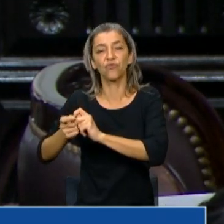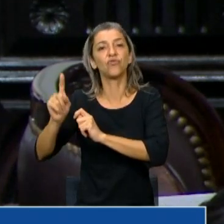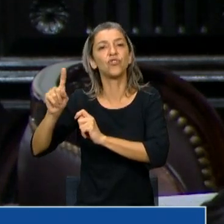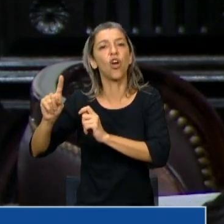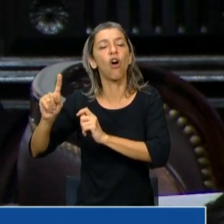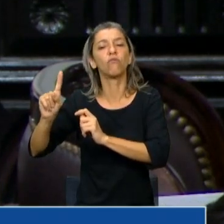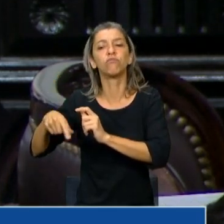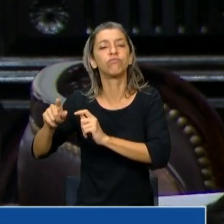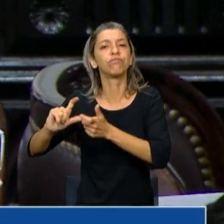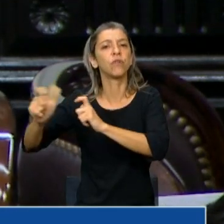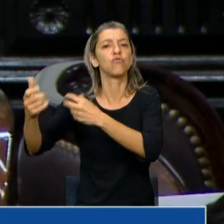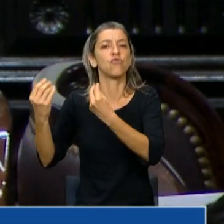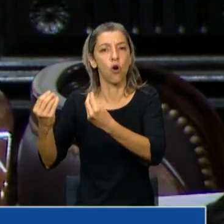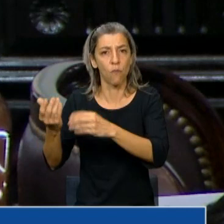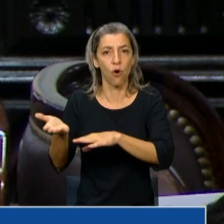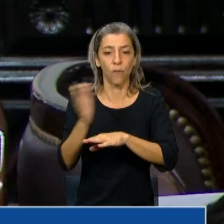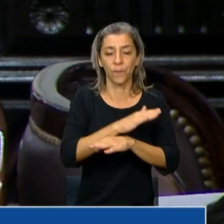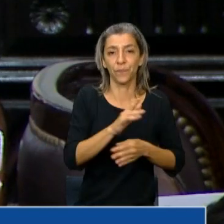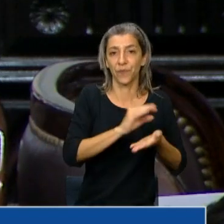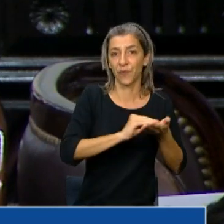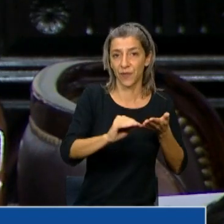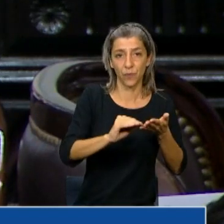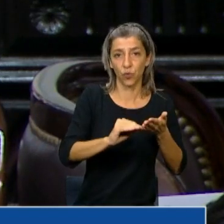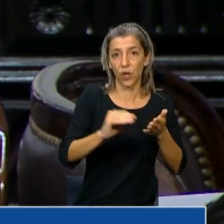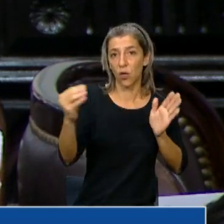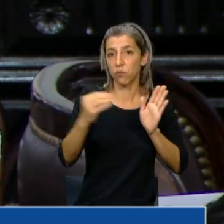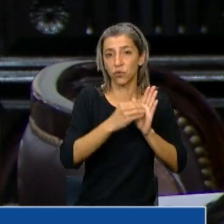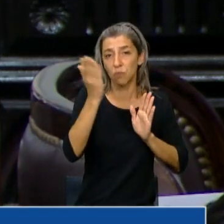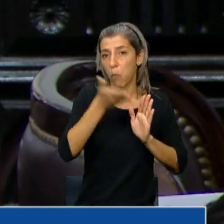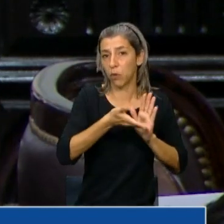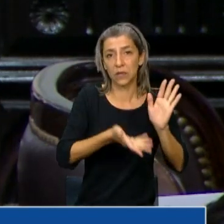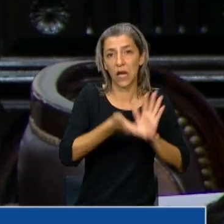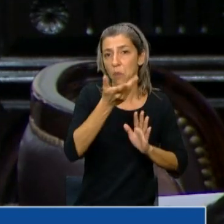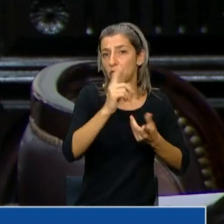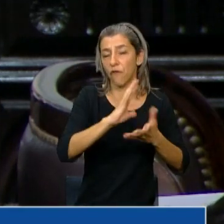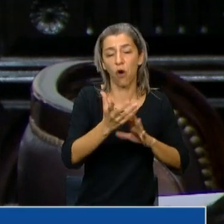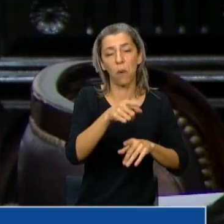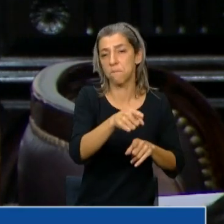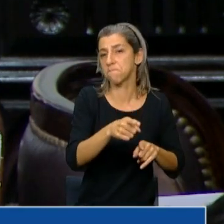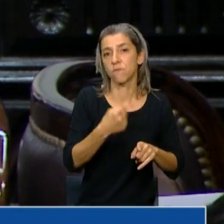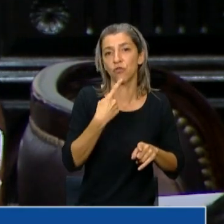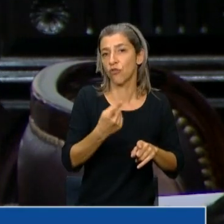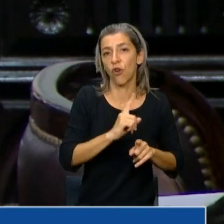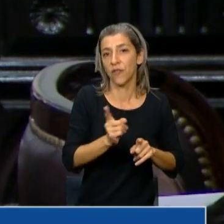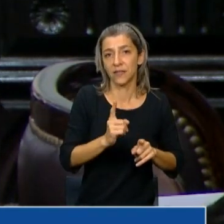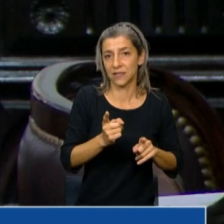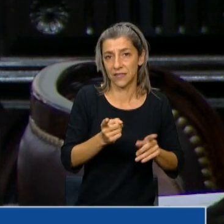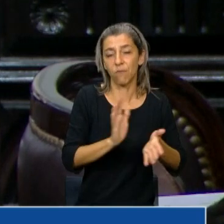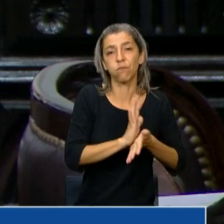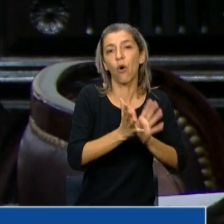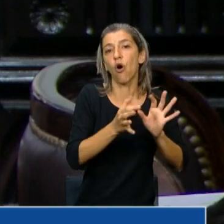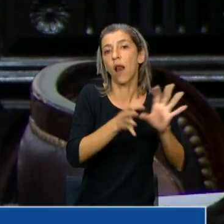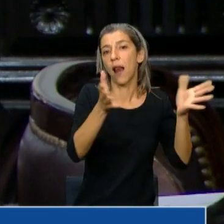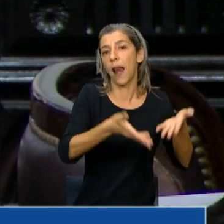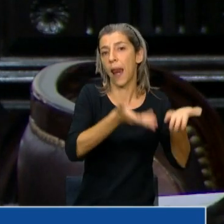La media sanción de diputados no es un índice. Básicamente liberaliza la actualización. ¿Y por qué? Porque